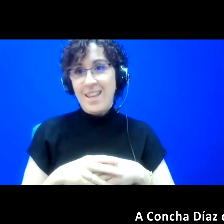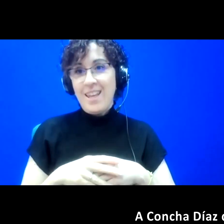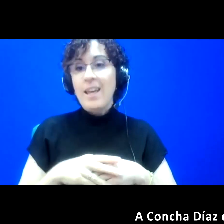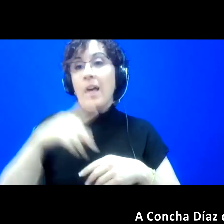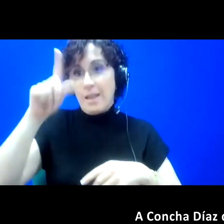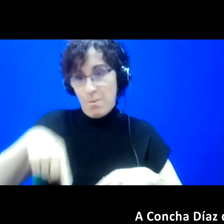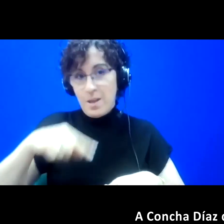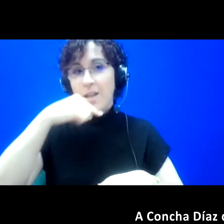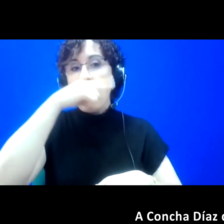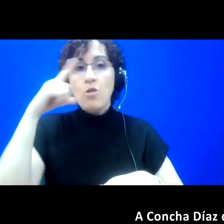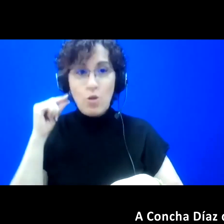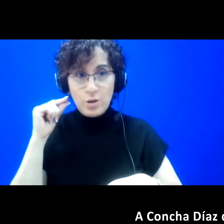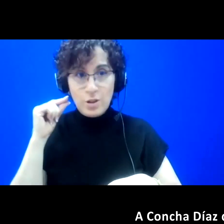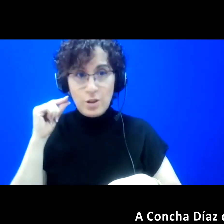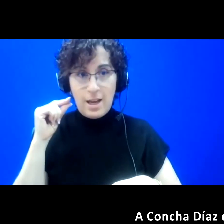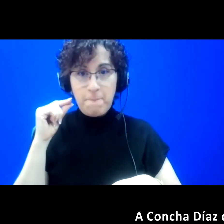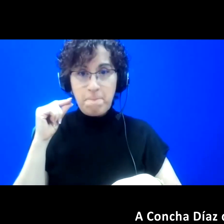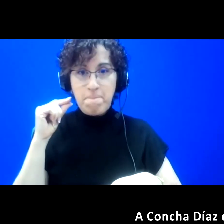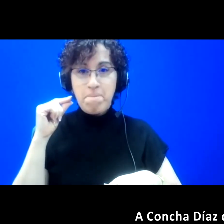Concha Díaz,